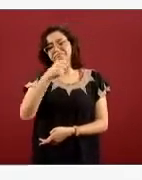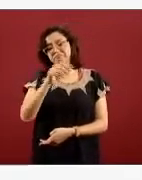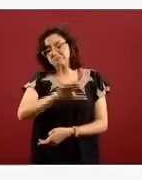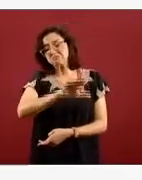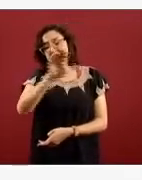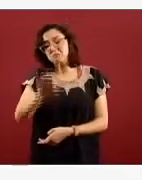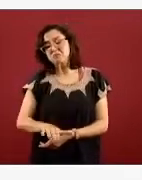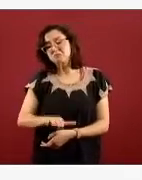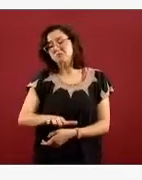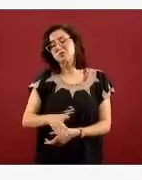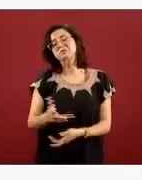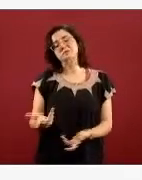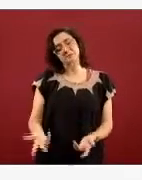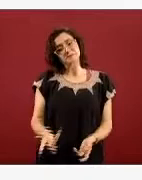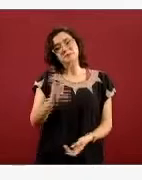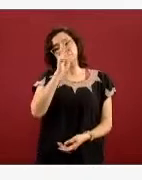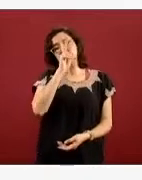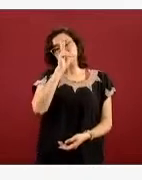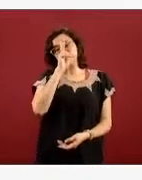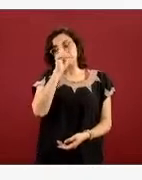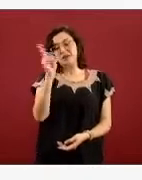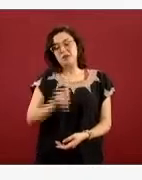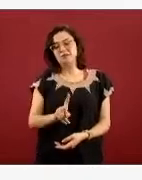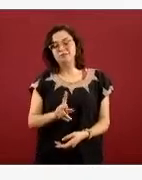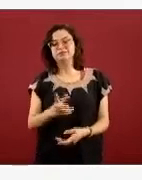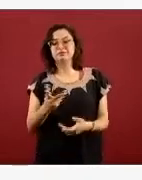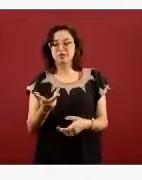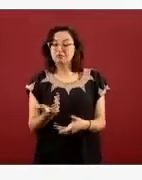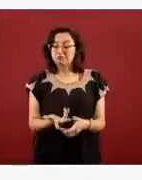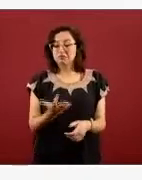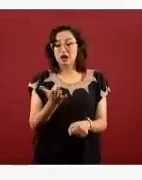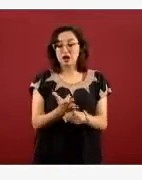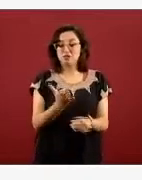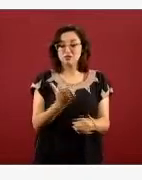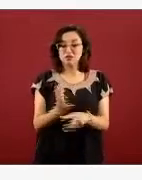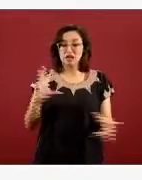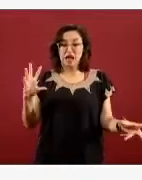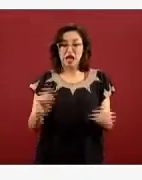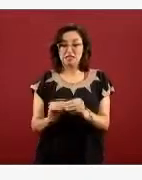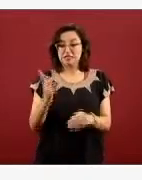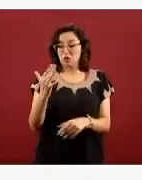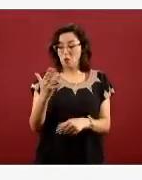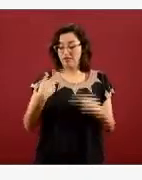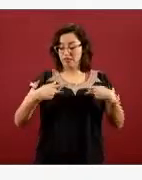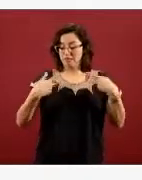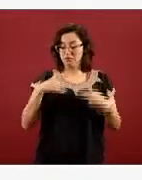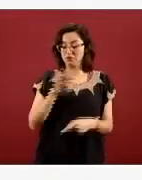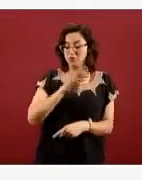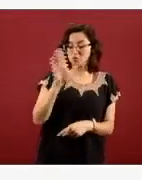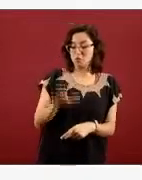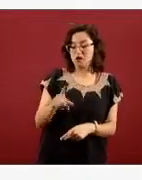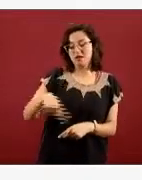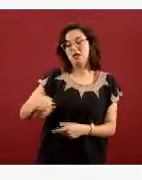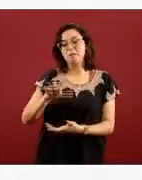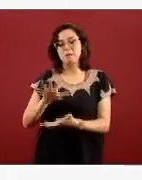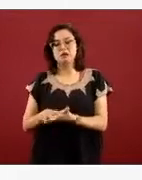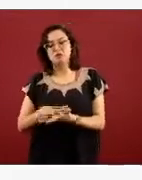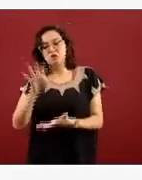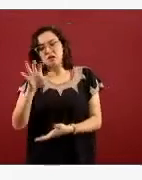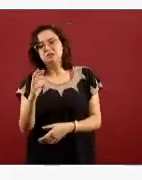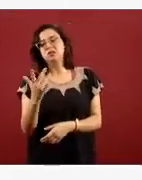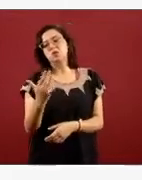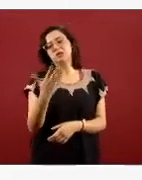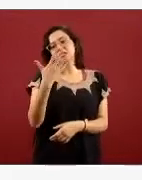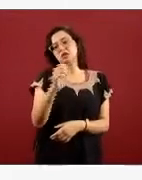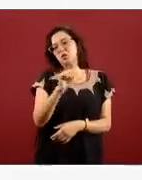fallecer es mayor, y de hecho las mayores cargas de estas defunciones son precisamente a partir de los 55, los 60 y